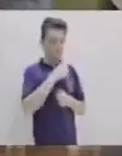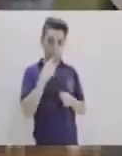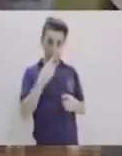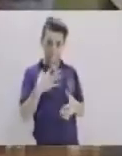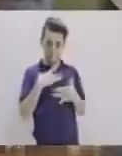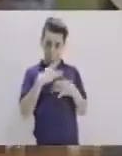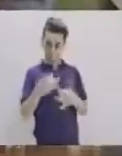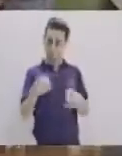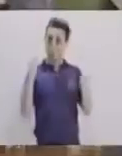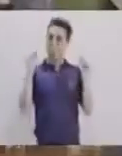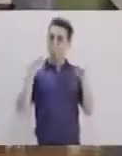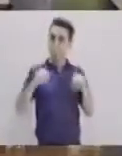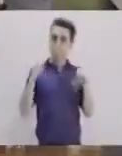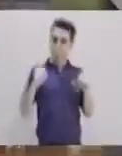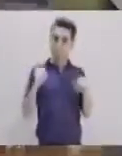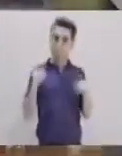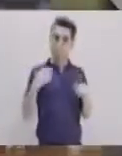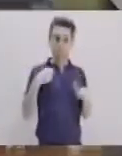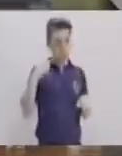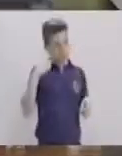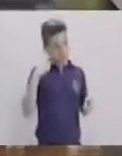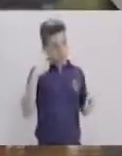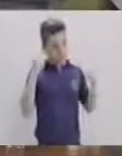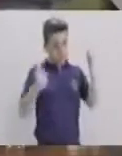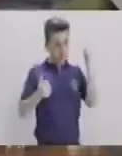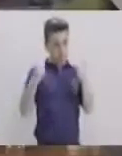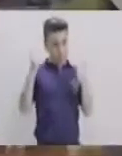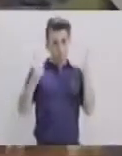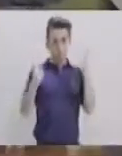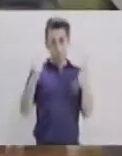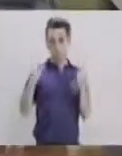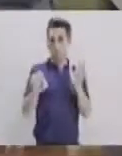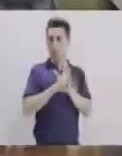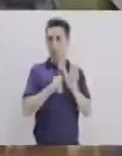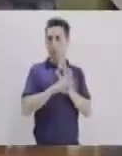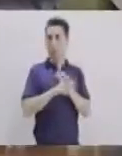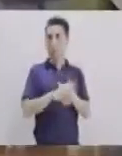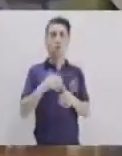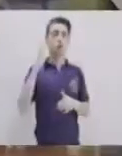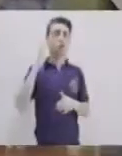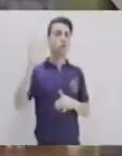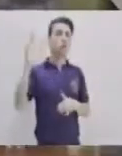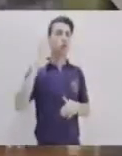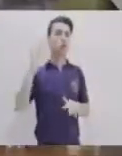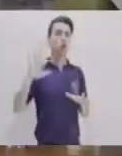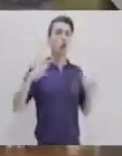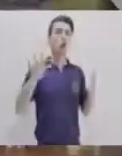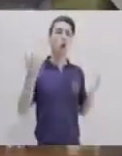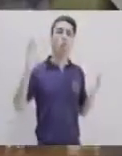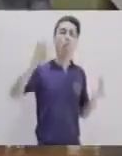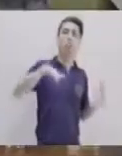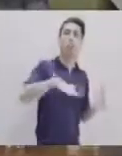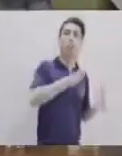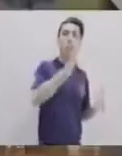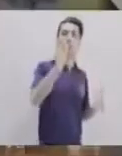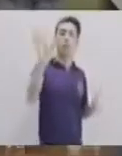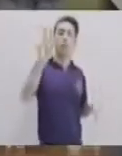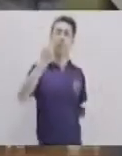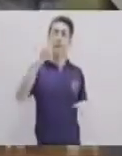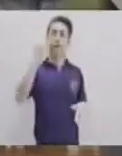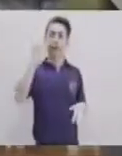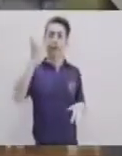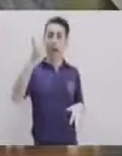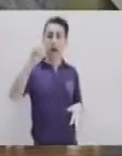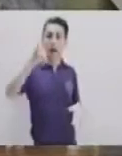está comentando y la verdad es que me han surgido algunas dudas. Por ejemplo, el sonido, ¿cómo viaja? O sea, ¿viaja por ondas o cómo